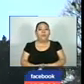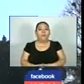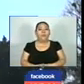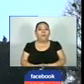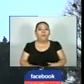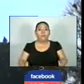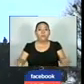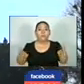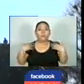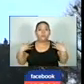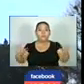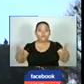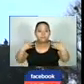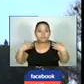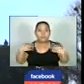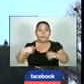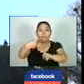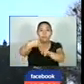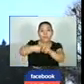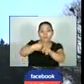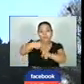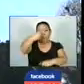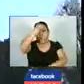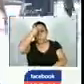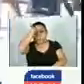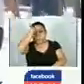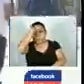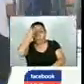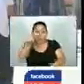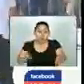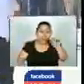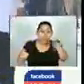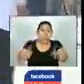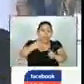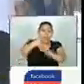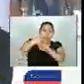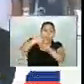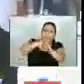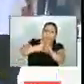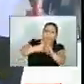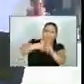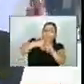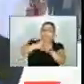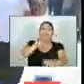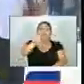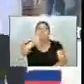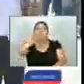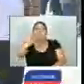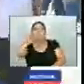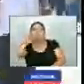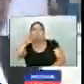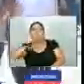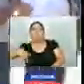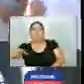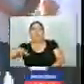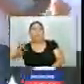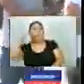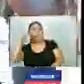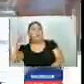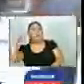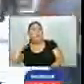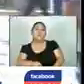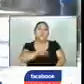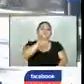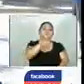Altas temperaturas se pronostican para las próximas horas, las cuales podrían alcanzar hasta 40 grados en la zona oriental y hasta 38